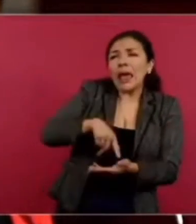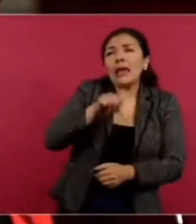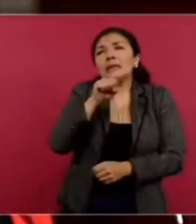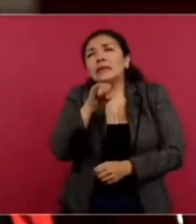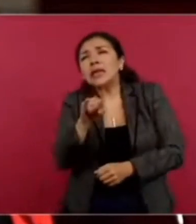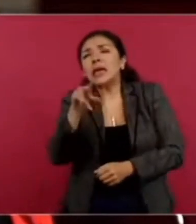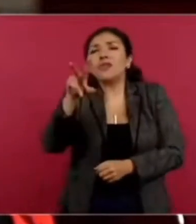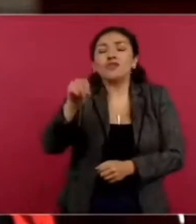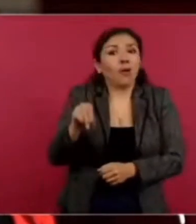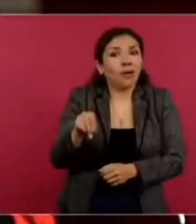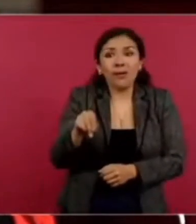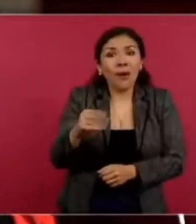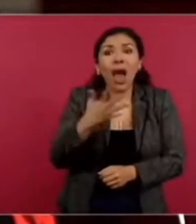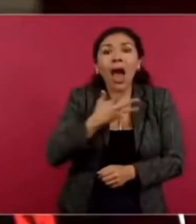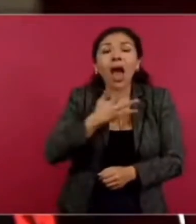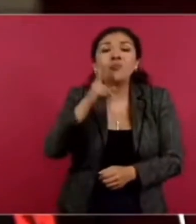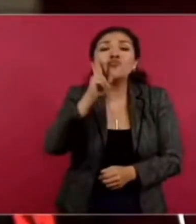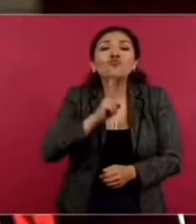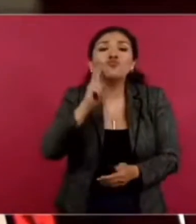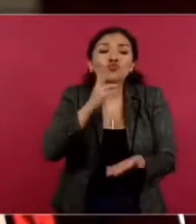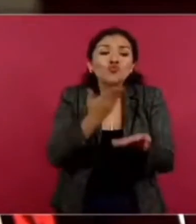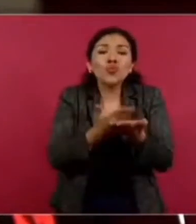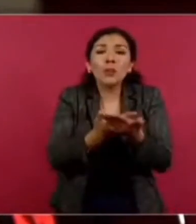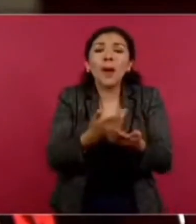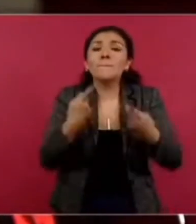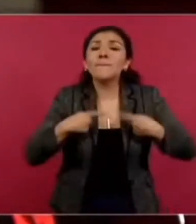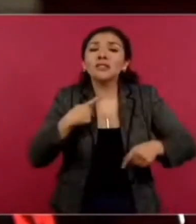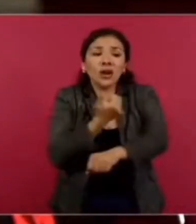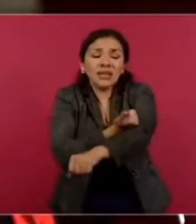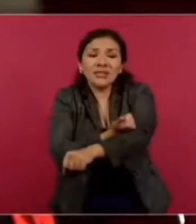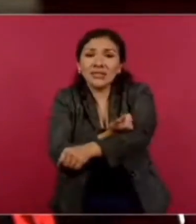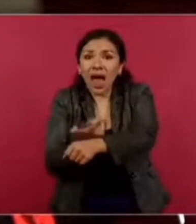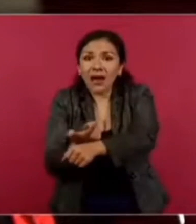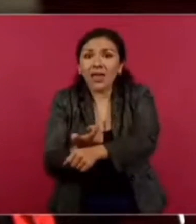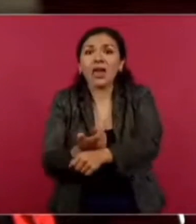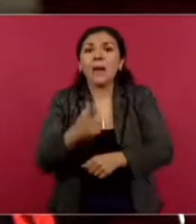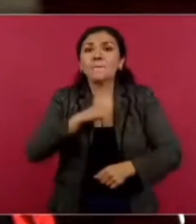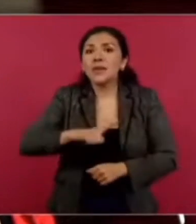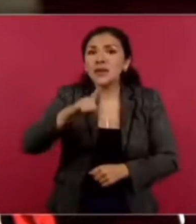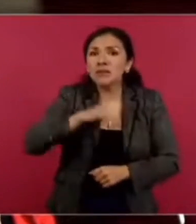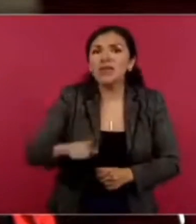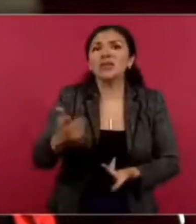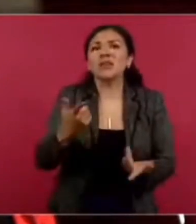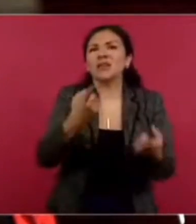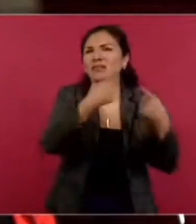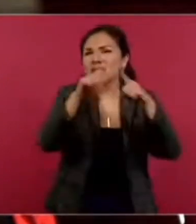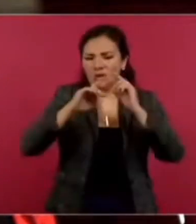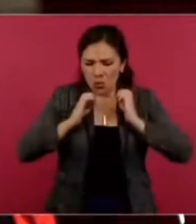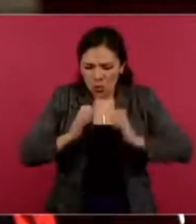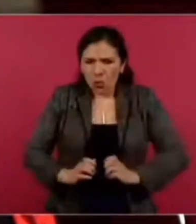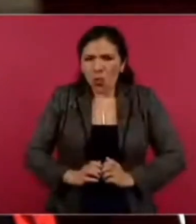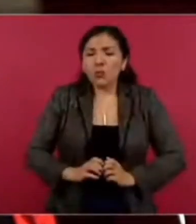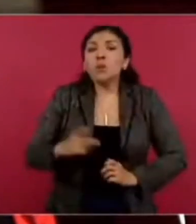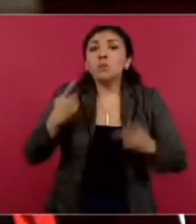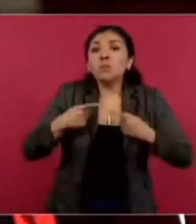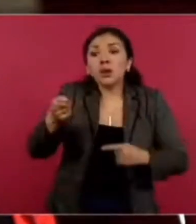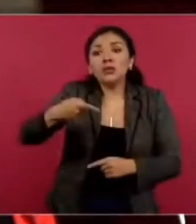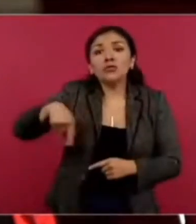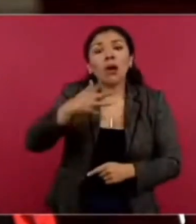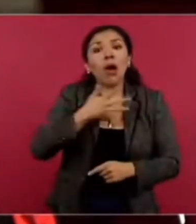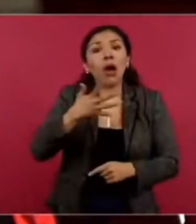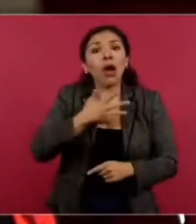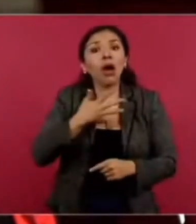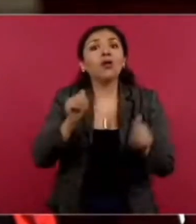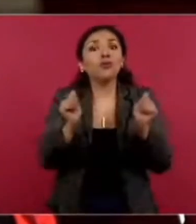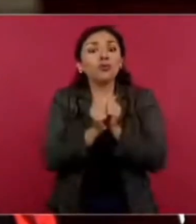que existen ya estudios de sangre, orina, tejidos y otros fluidos de las personas que viven